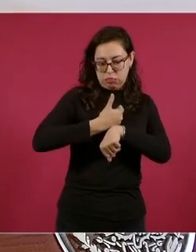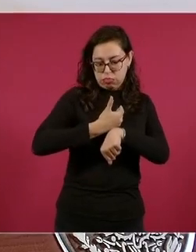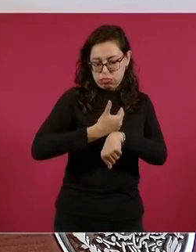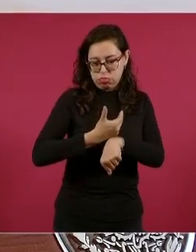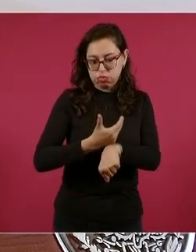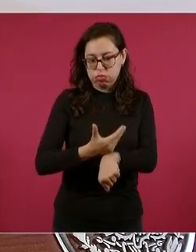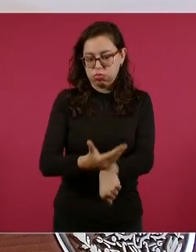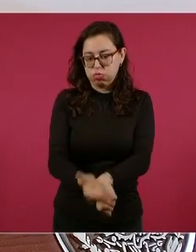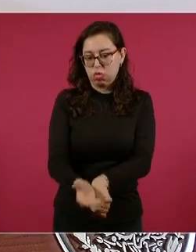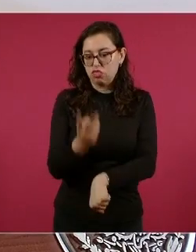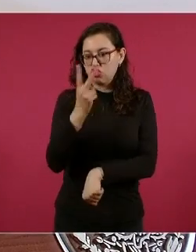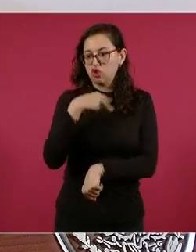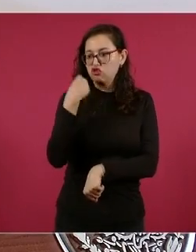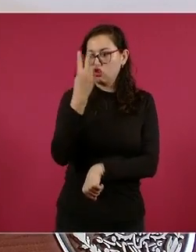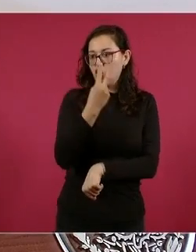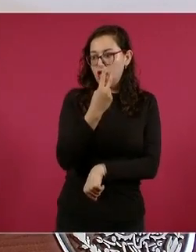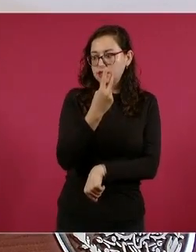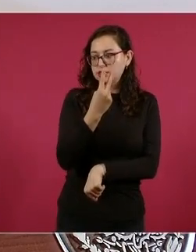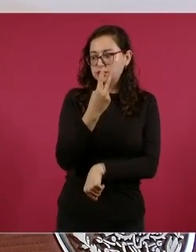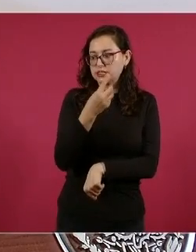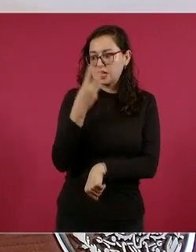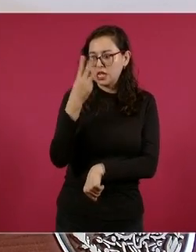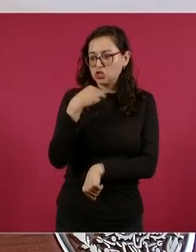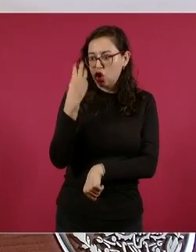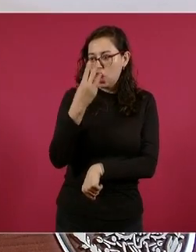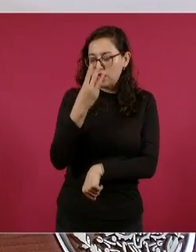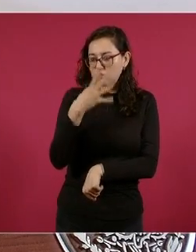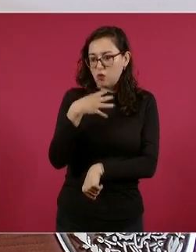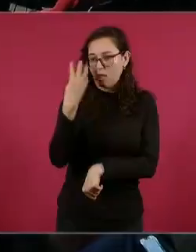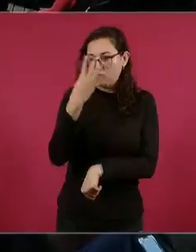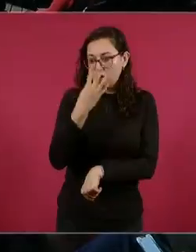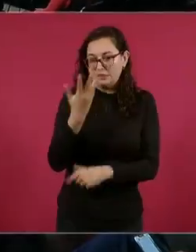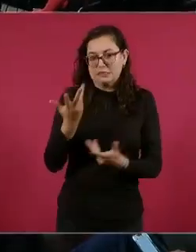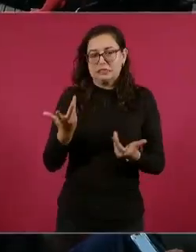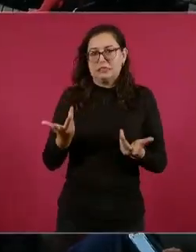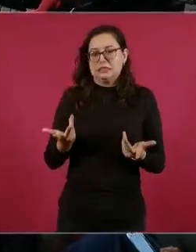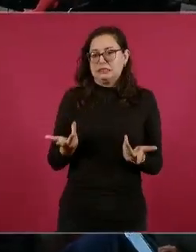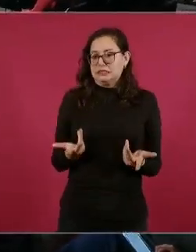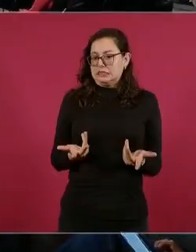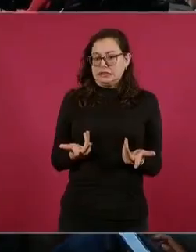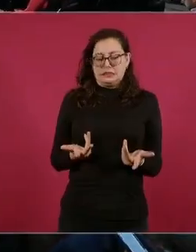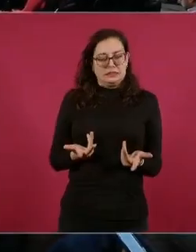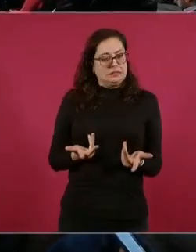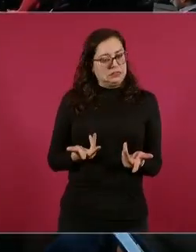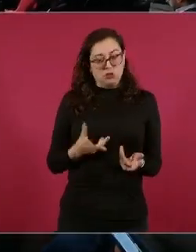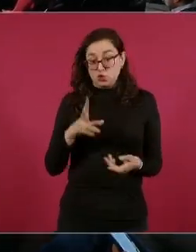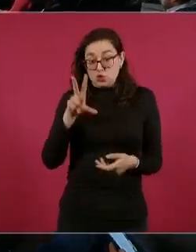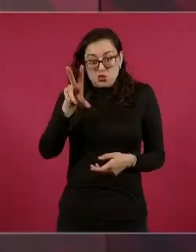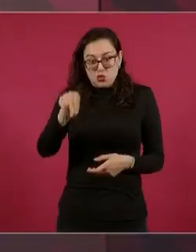la mañanera, y aquí pues es para